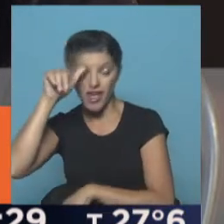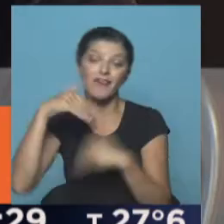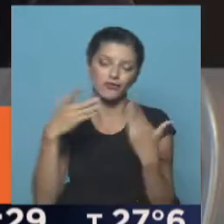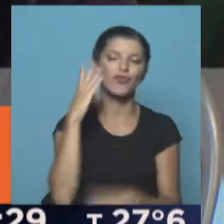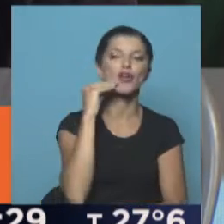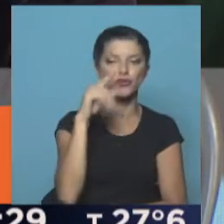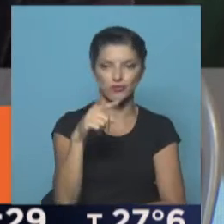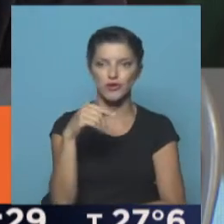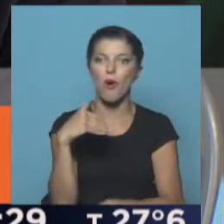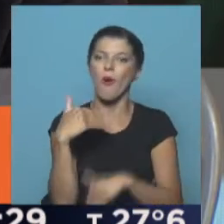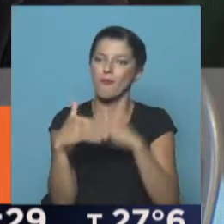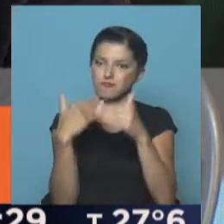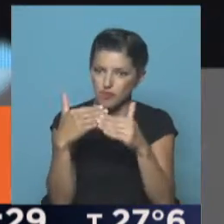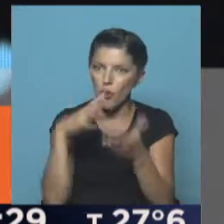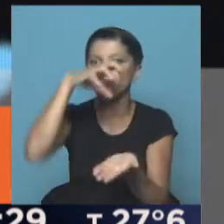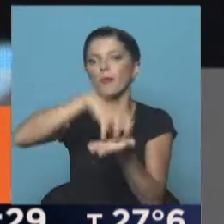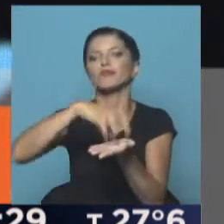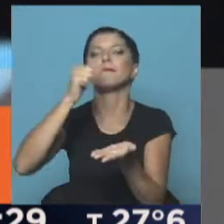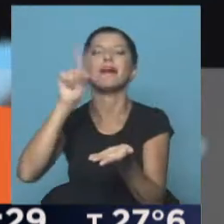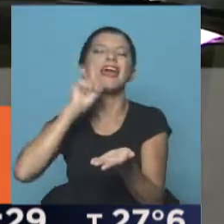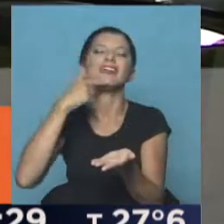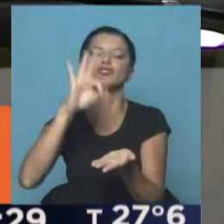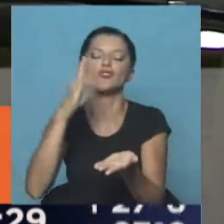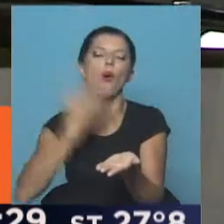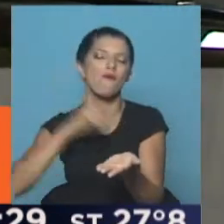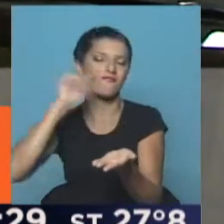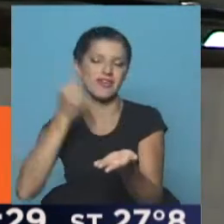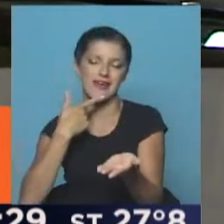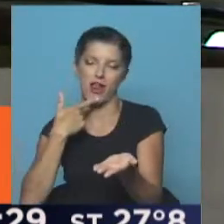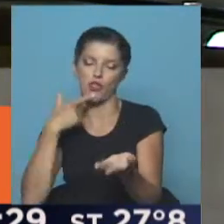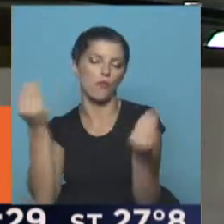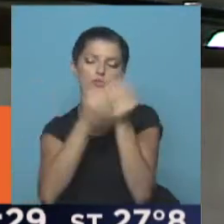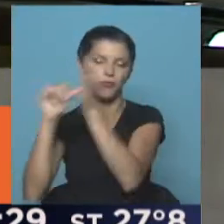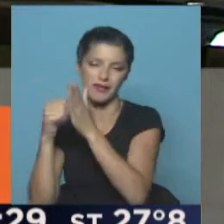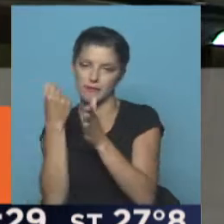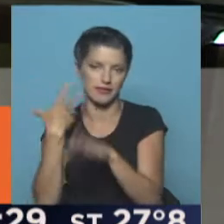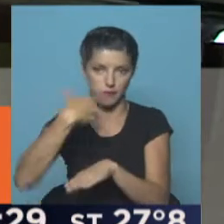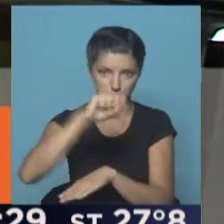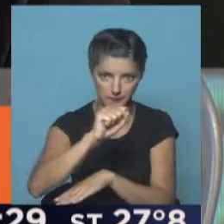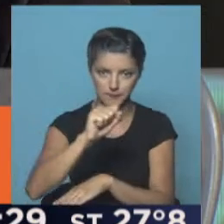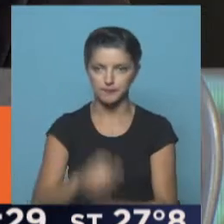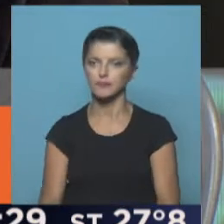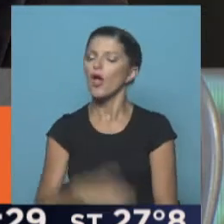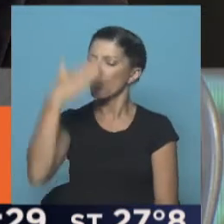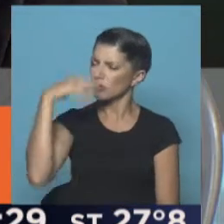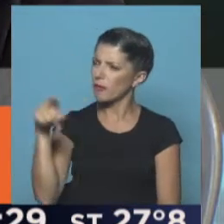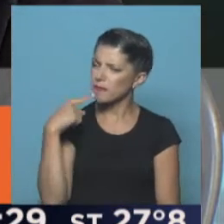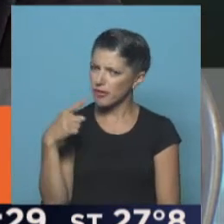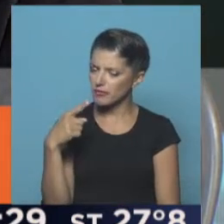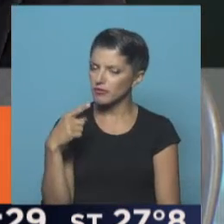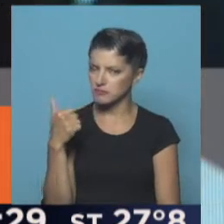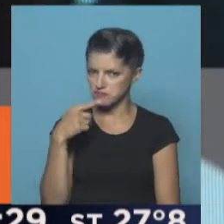se perfeccionaría como paraíso fiscal. ¿La última, Rulo? No, me interesó mucho esto último que decís. ¿Y cuál es la